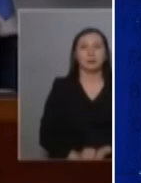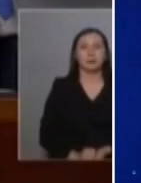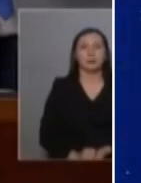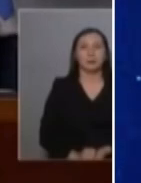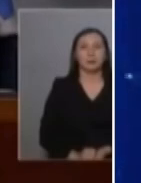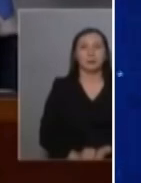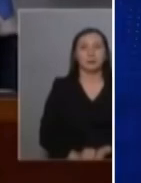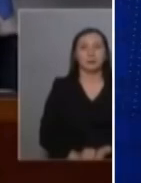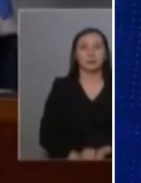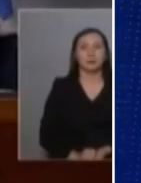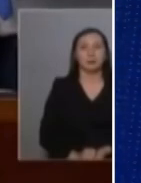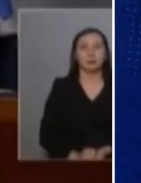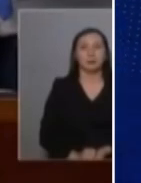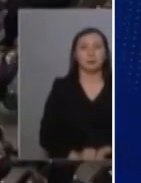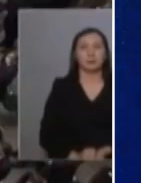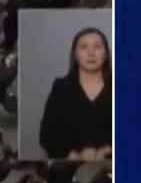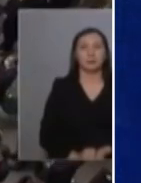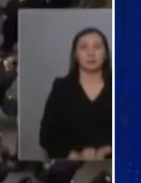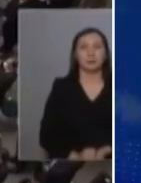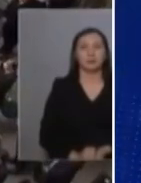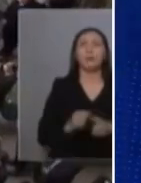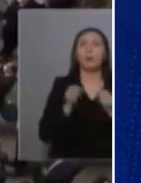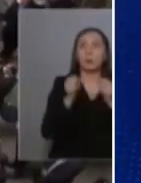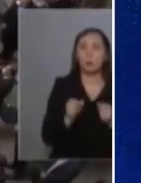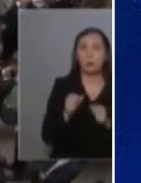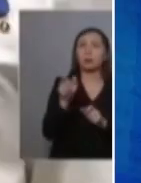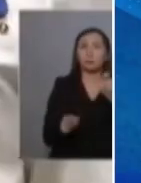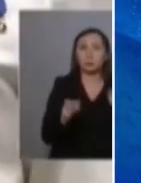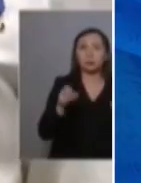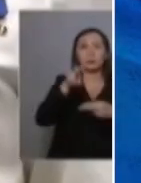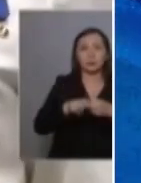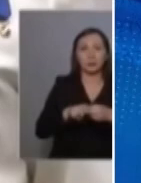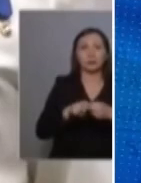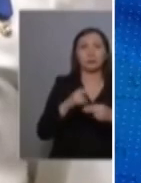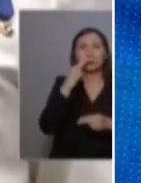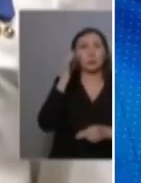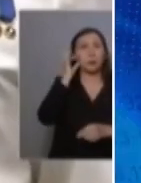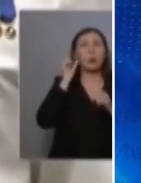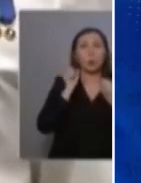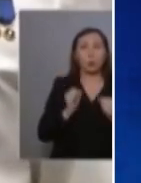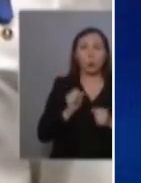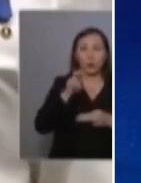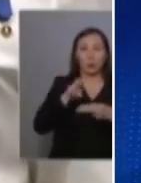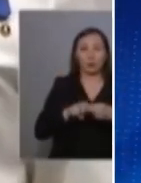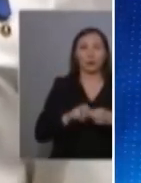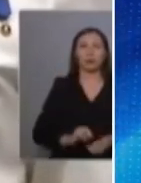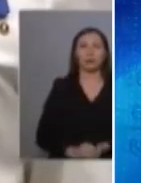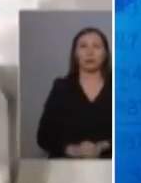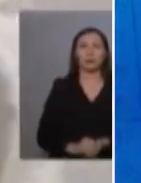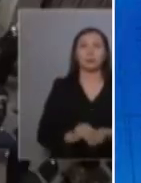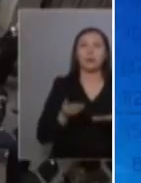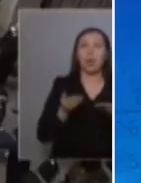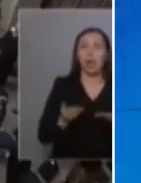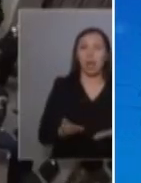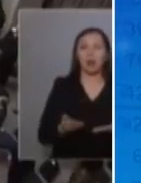fue demasiado izquierdista y demasiado antisistema para el gusto de los chilenos, por eso a la hora de decirle que sí o